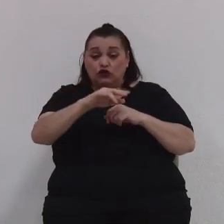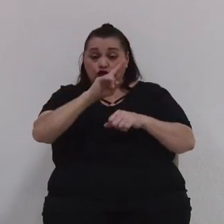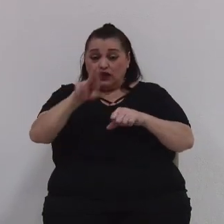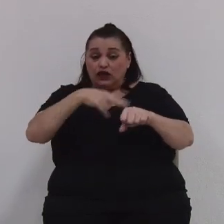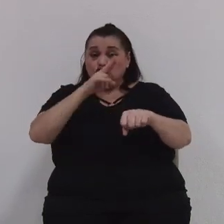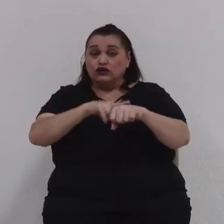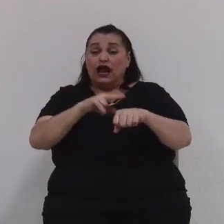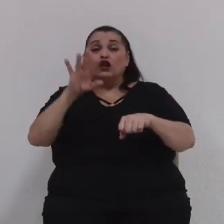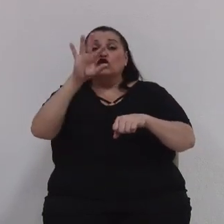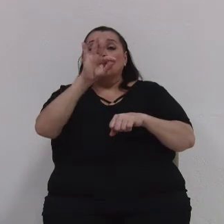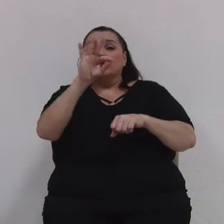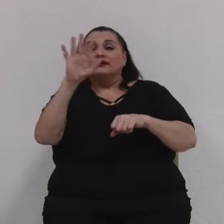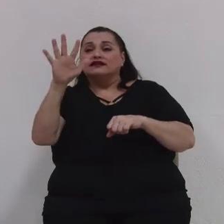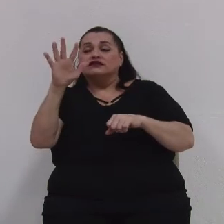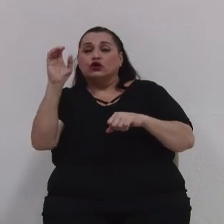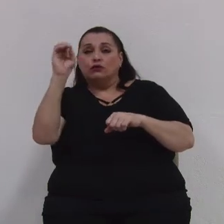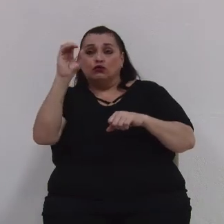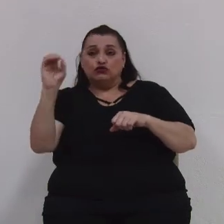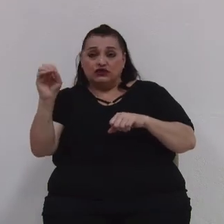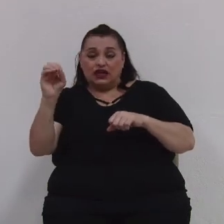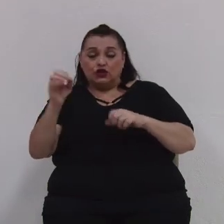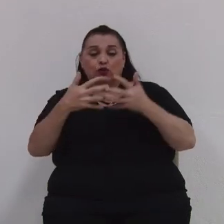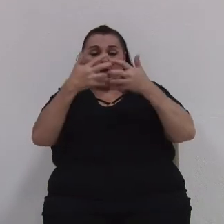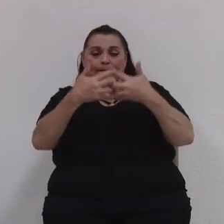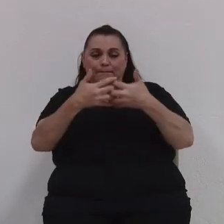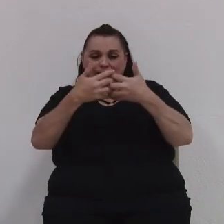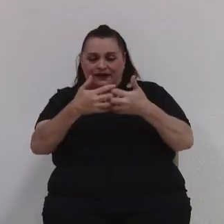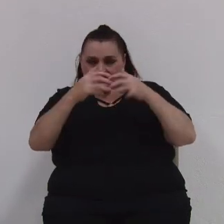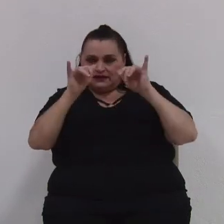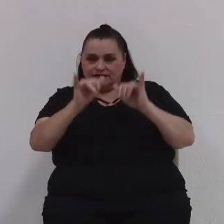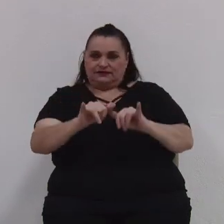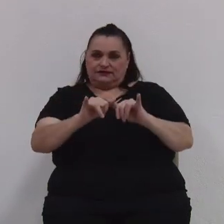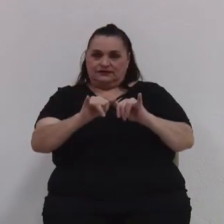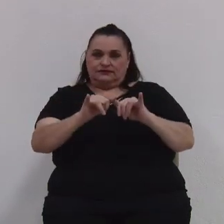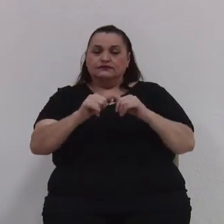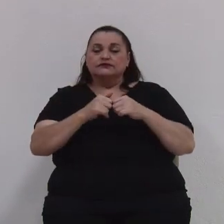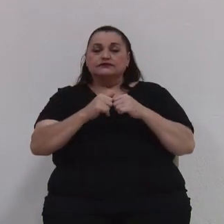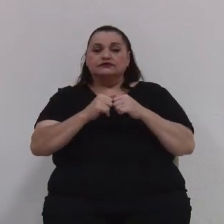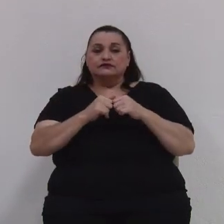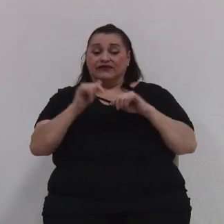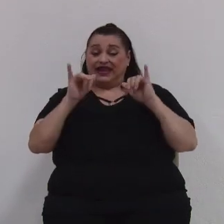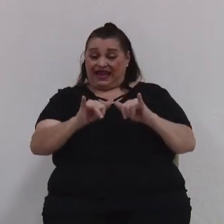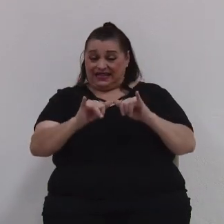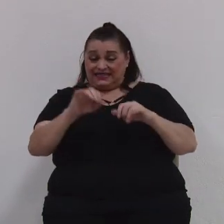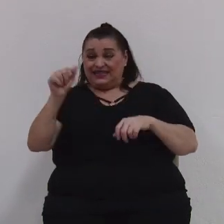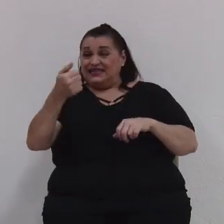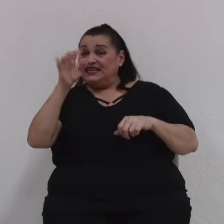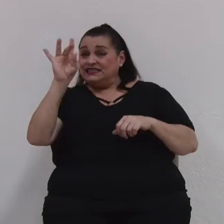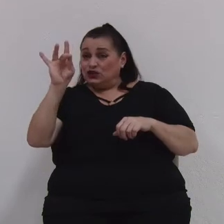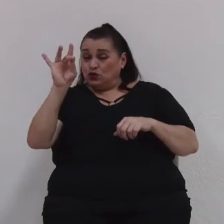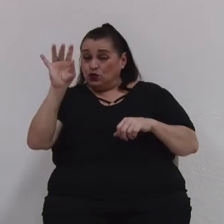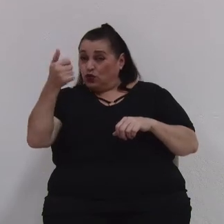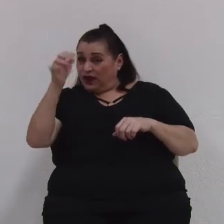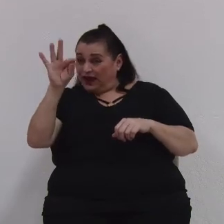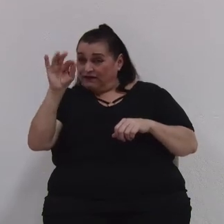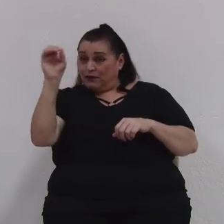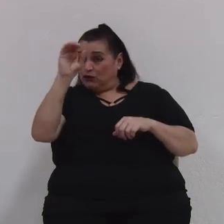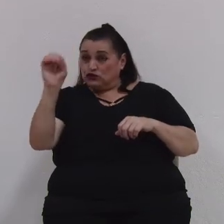el 95% de las empresas. En ese 19% trabaja